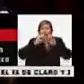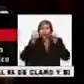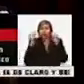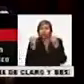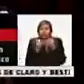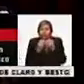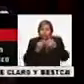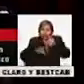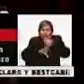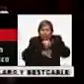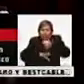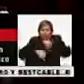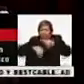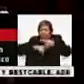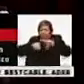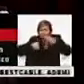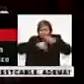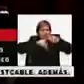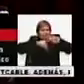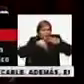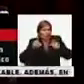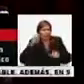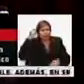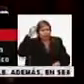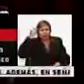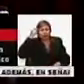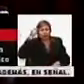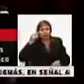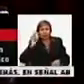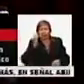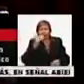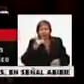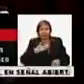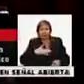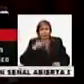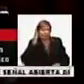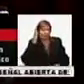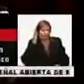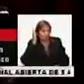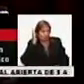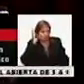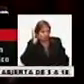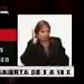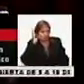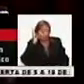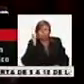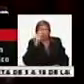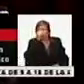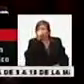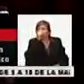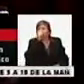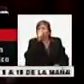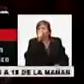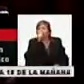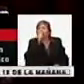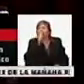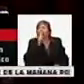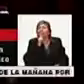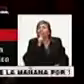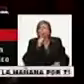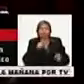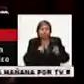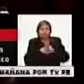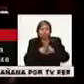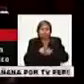organizaciones de base y partidos políticos a los que él supo escuchar y tolerar. y con los